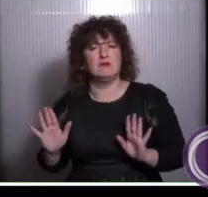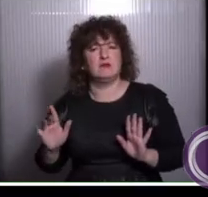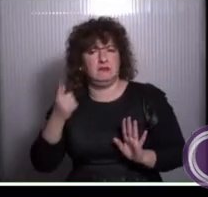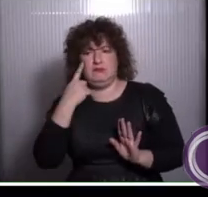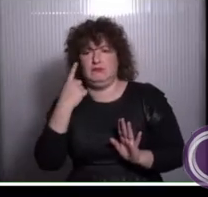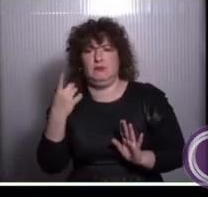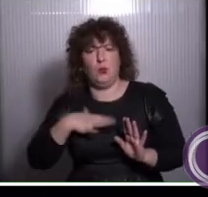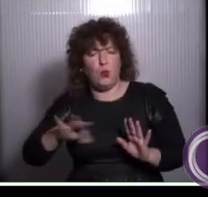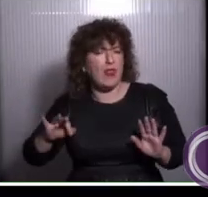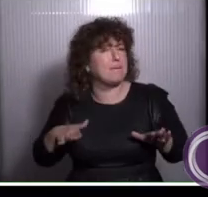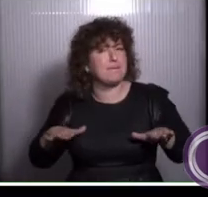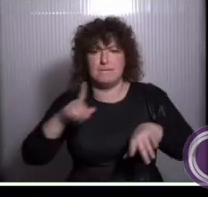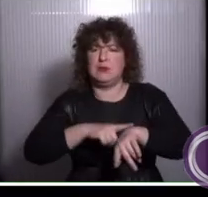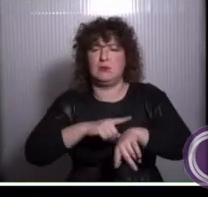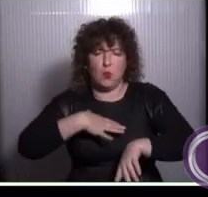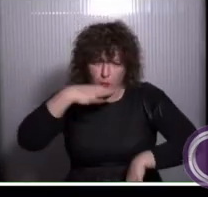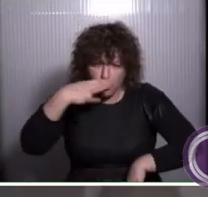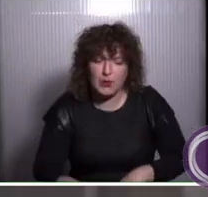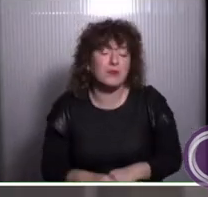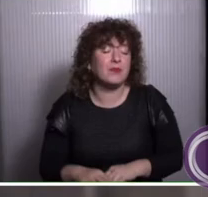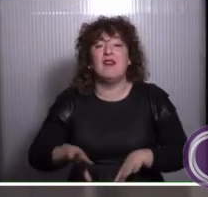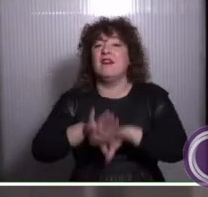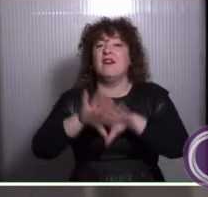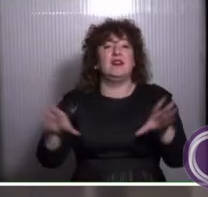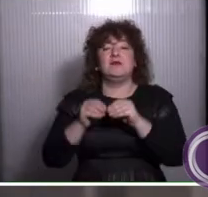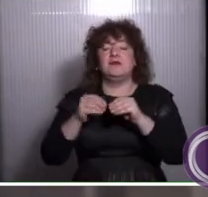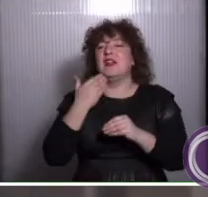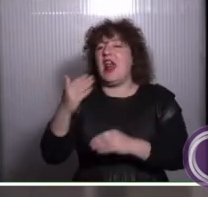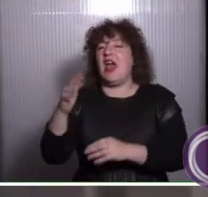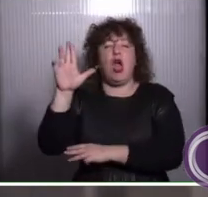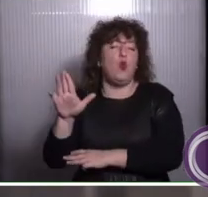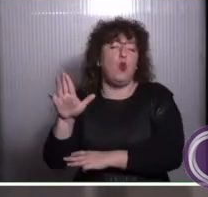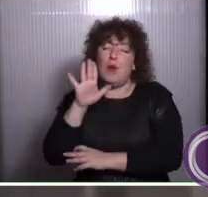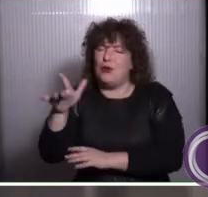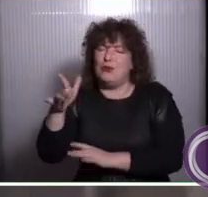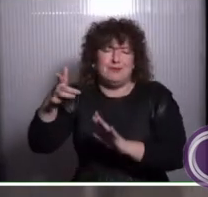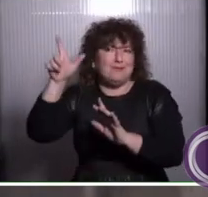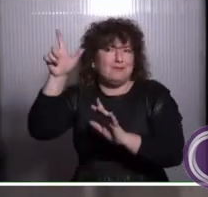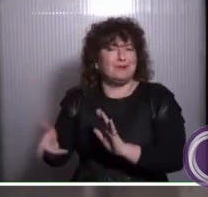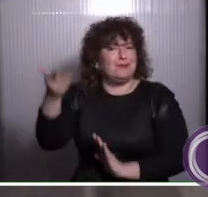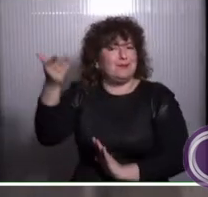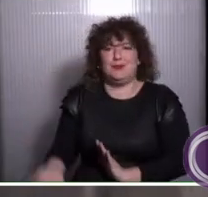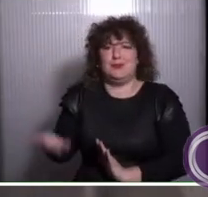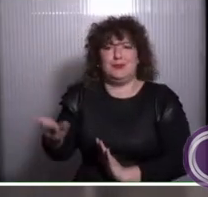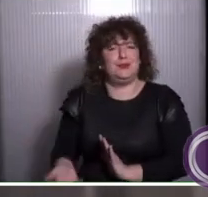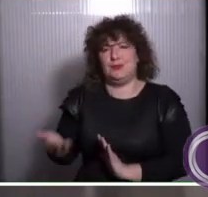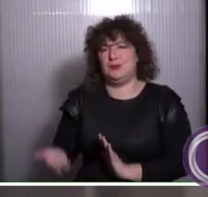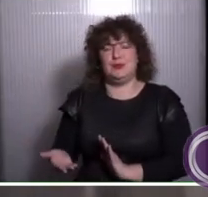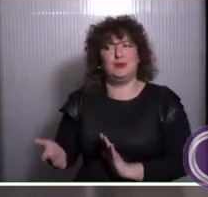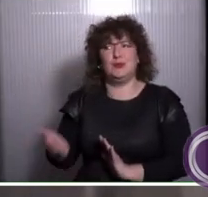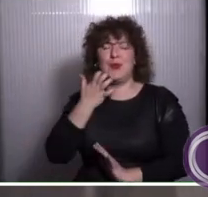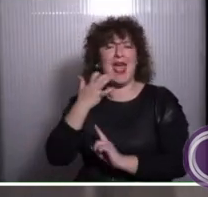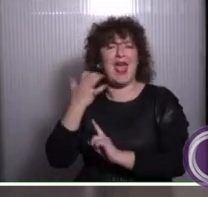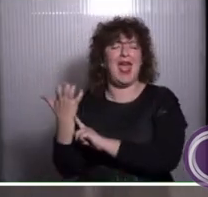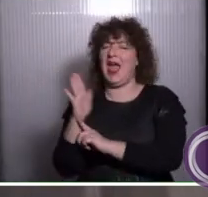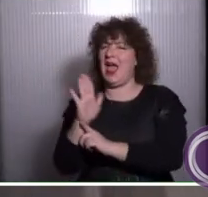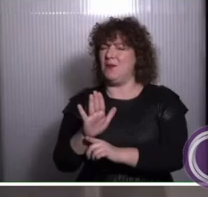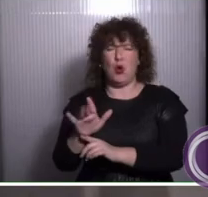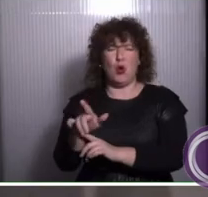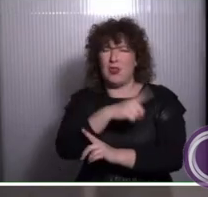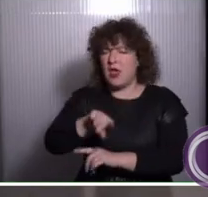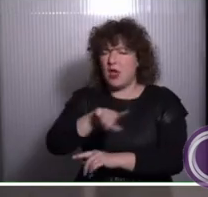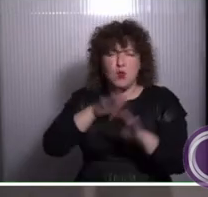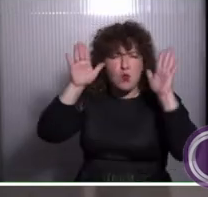yo concluyo simplemente agradeciendo a Lula todo lo que ha significado, porque Lula ha sido el ejemplo claro de esta